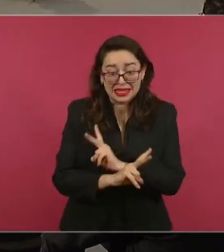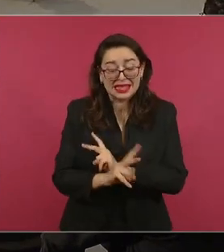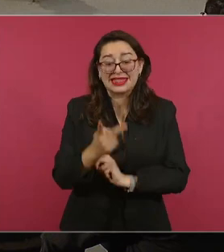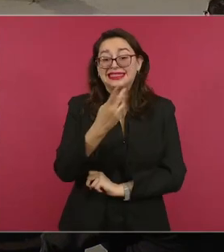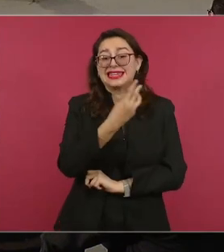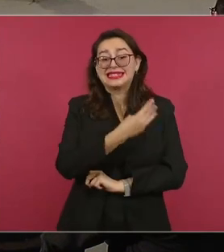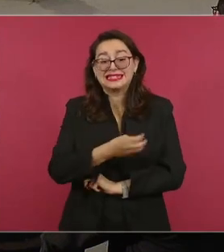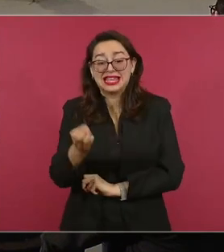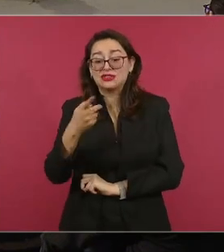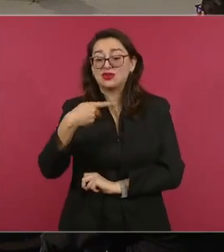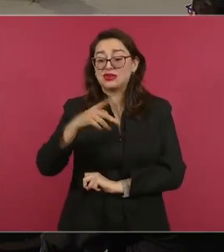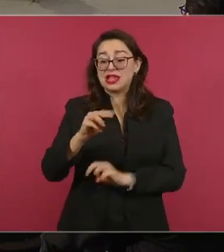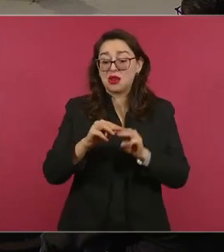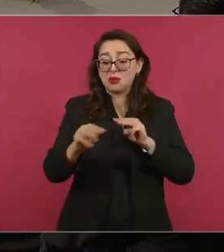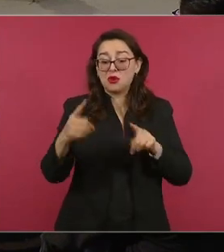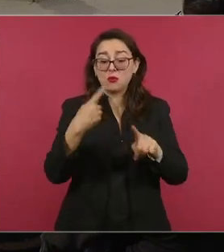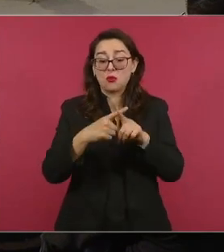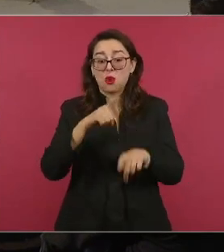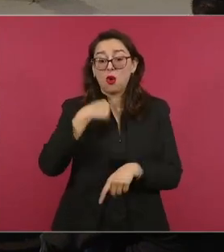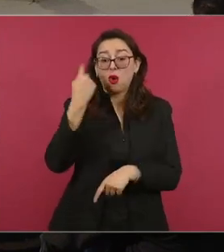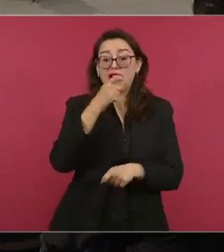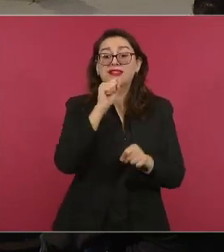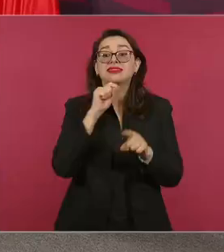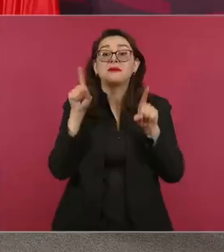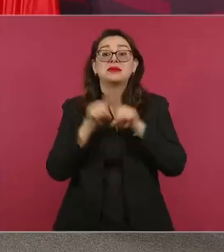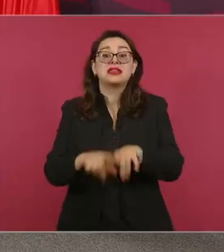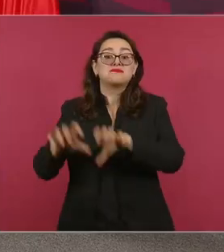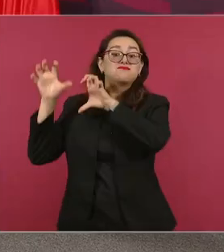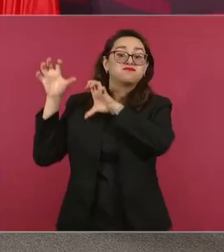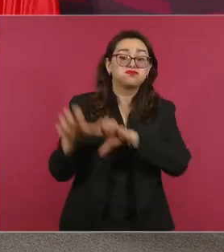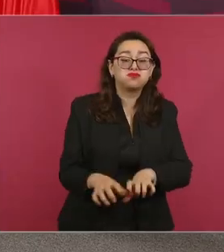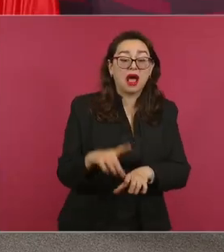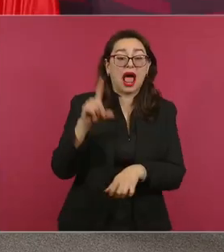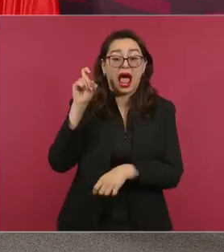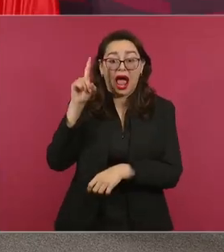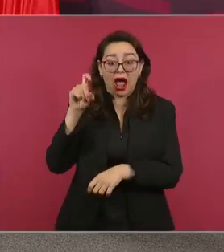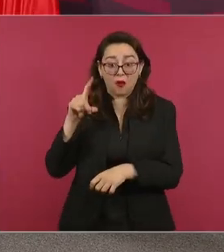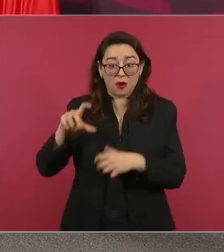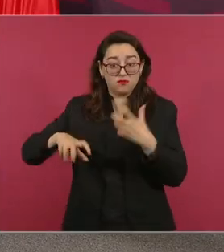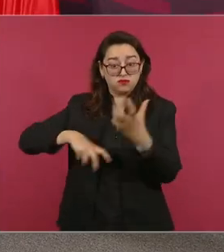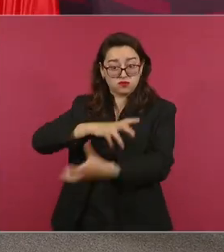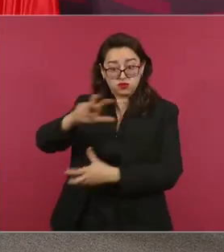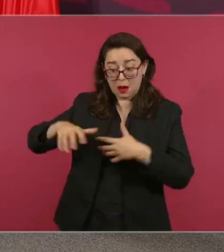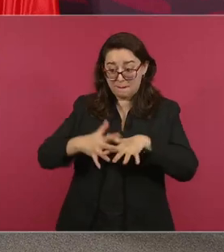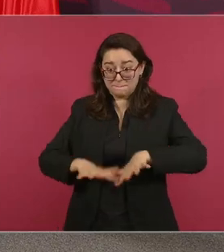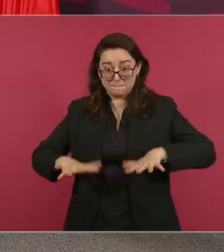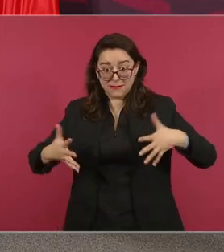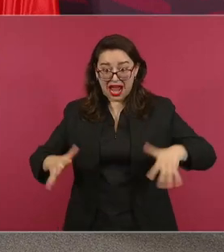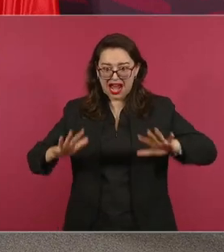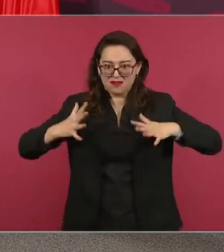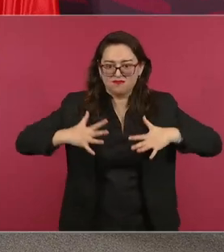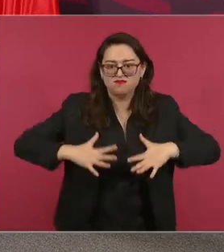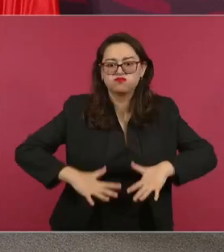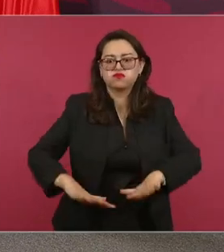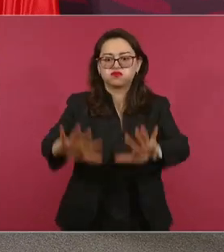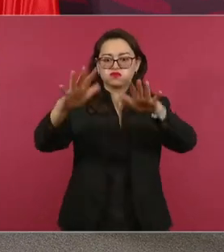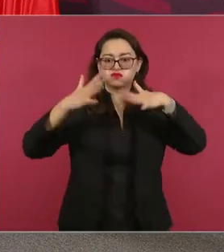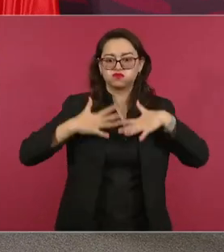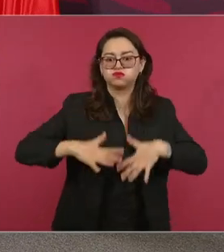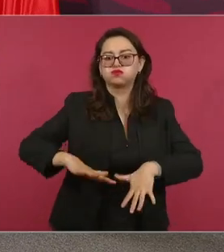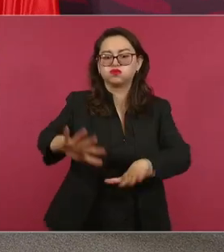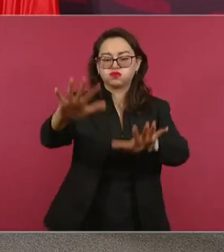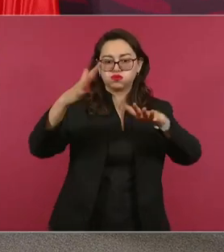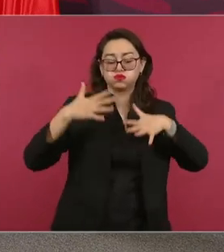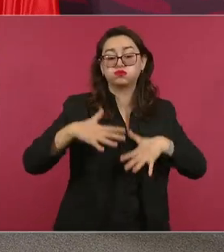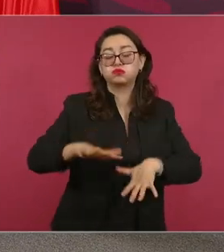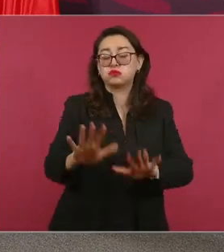hasta 315 kilómetros por hora, es la cantidad de agua y la marejada ciclónica, es decir, cómo empuja la parte del mar hacia